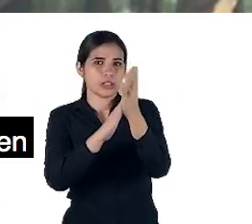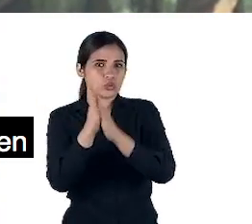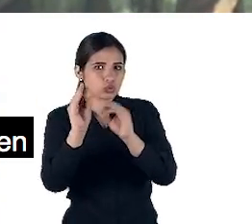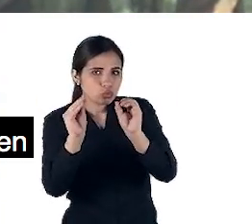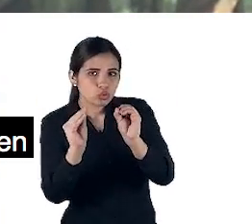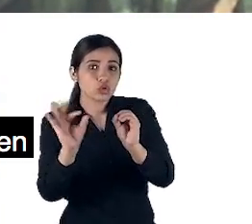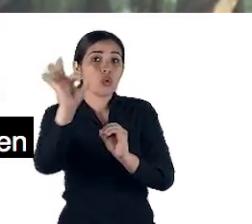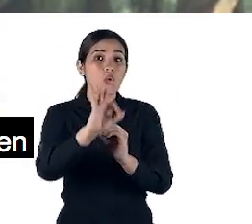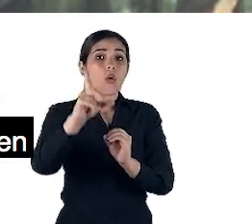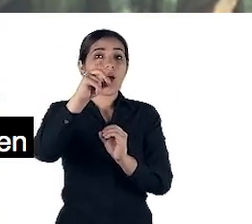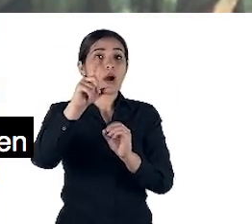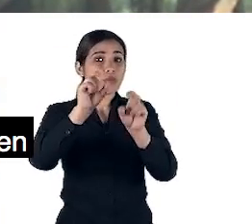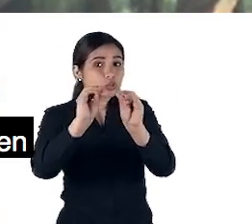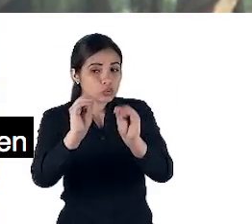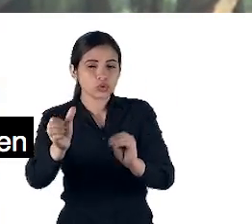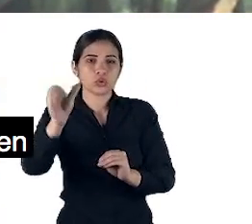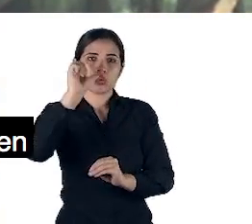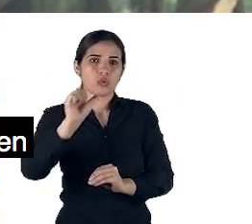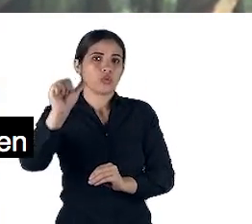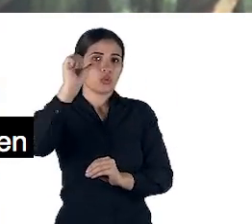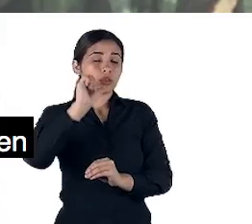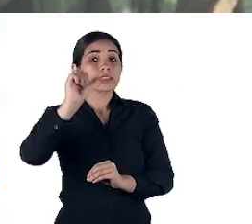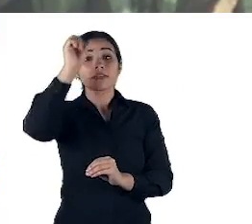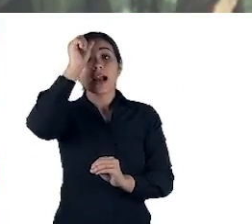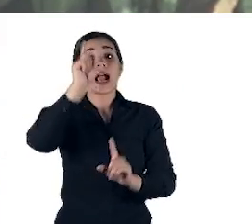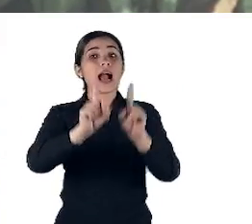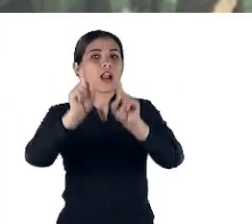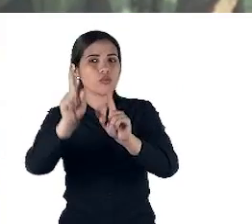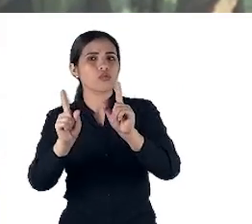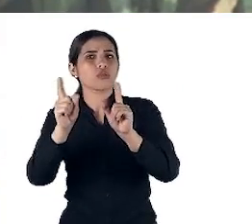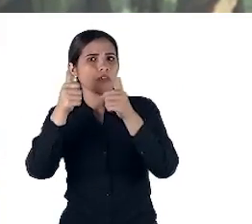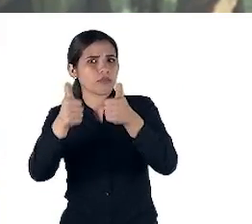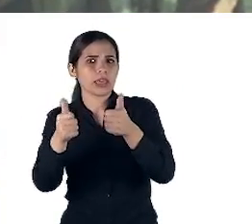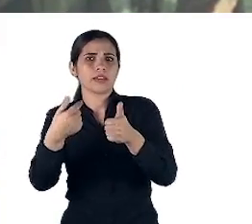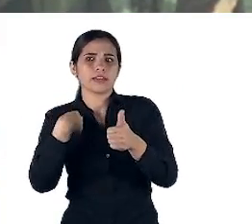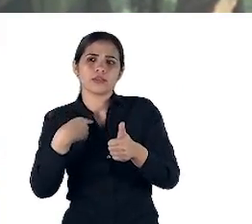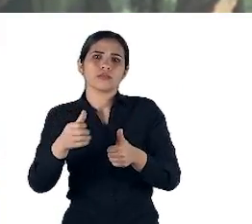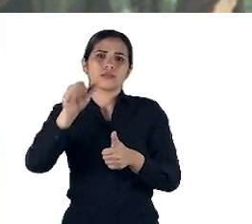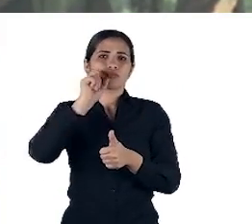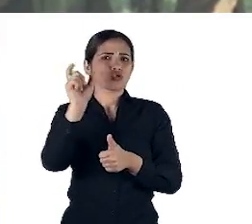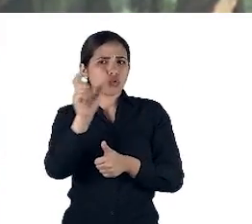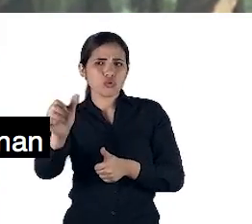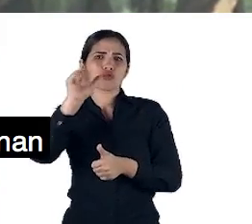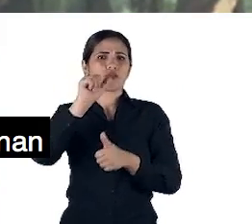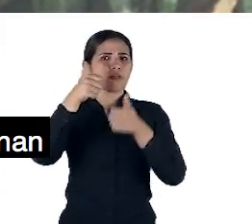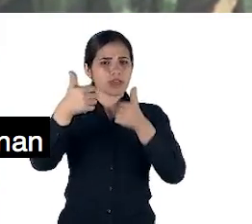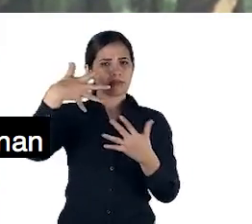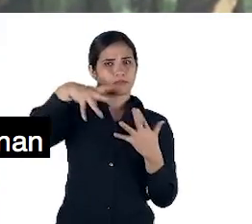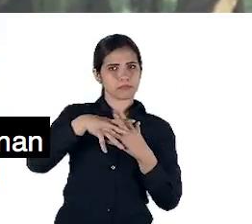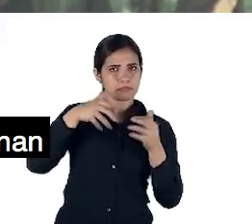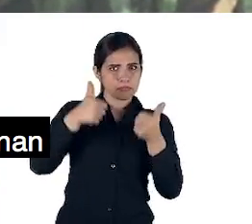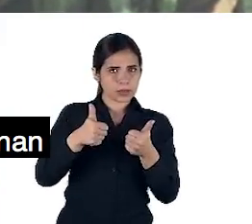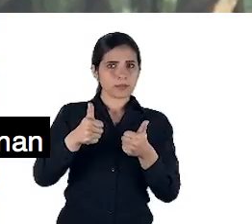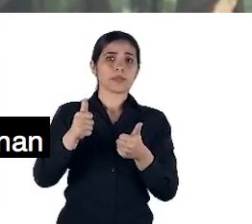Hay parásitos y bacterias que al entrar al estómago cumplen su ciclo y ahí revientan y ahí nos infectan. Hay ciertos huevos